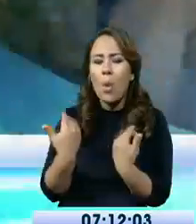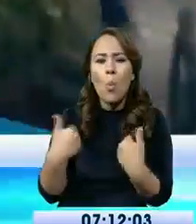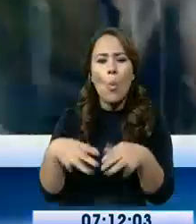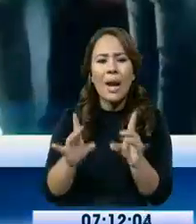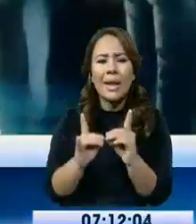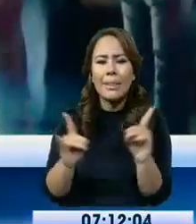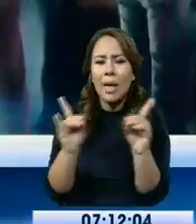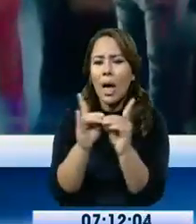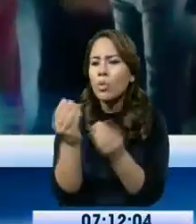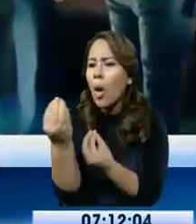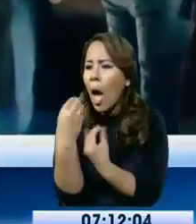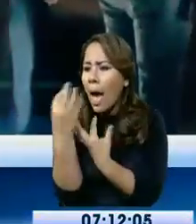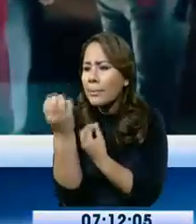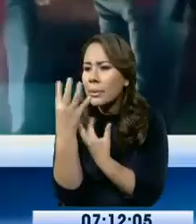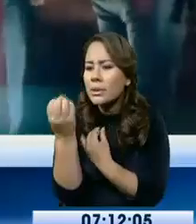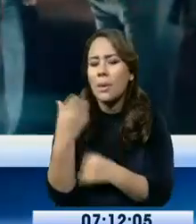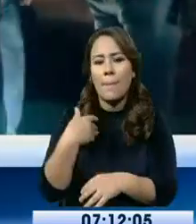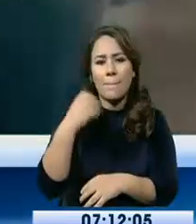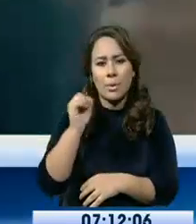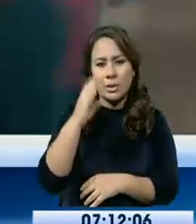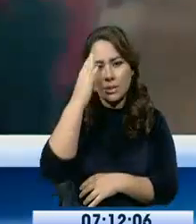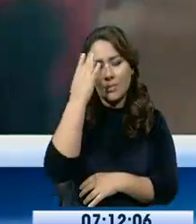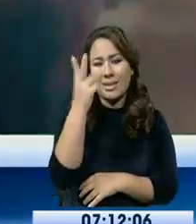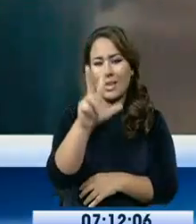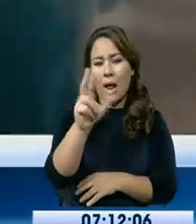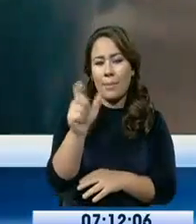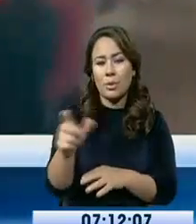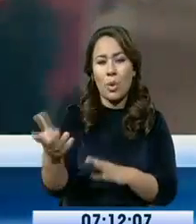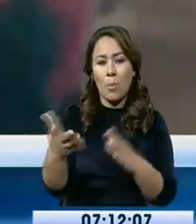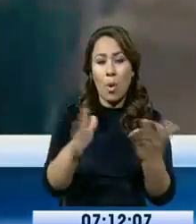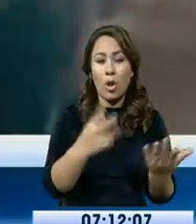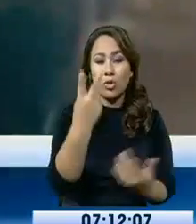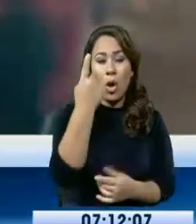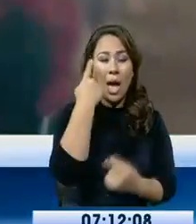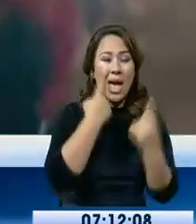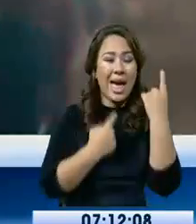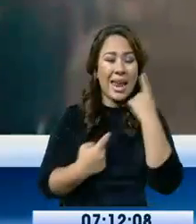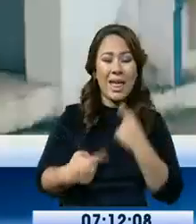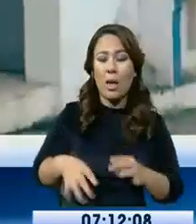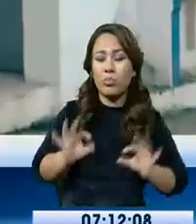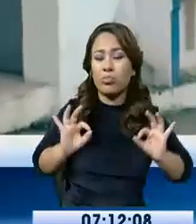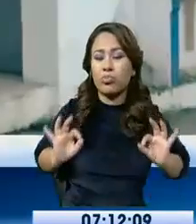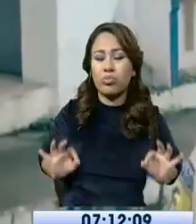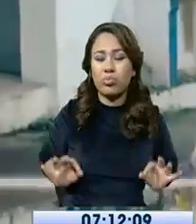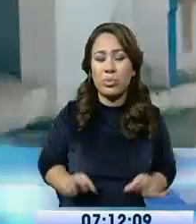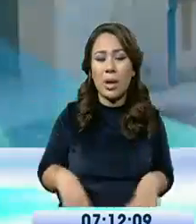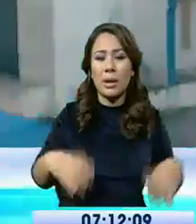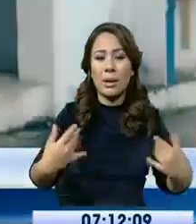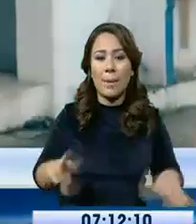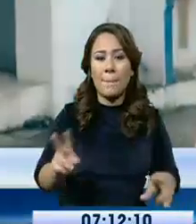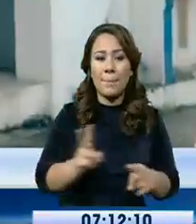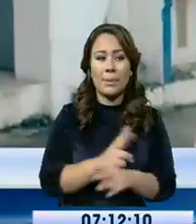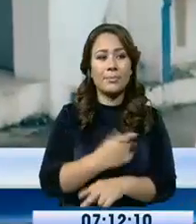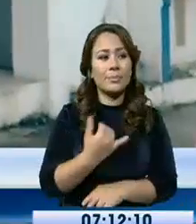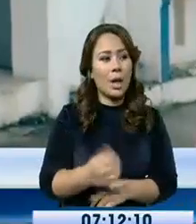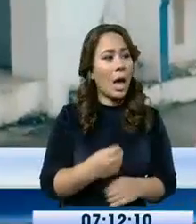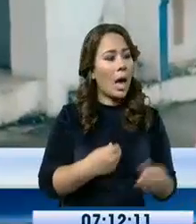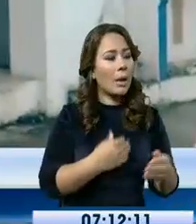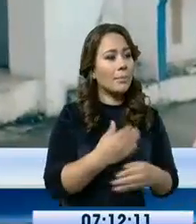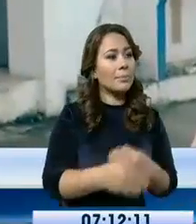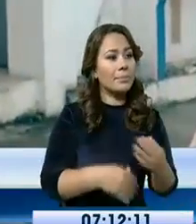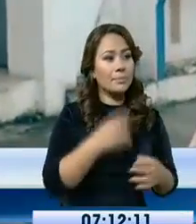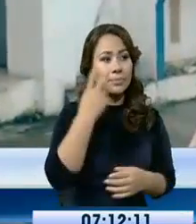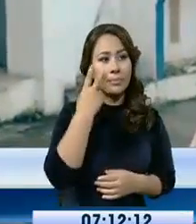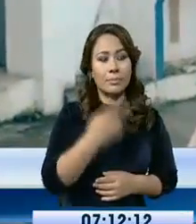originó el brutal ataque que dejó 3 fallecidos y 2 personas heridas en estado crítico. Los primeros datos que se tienen es